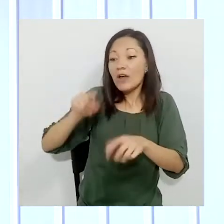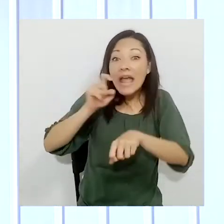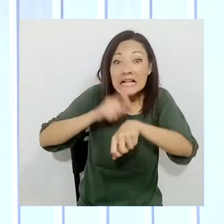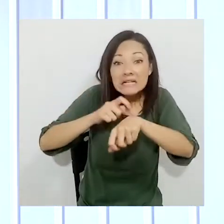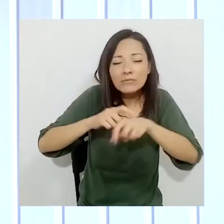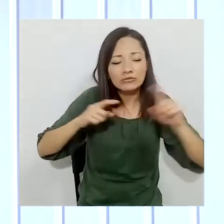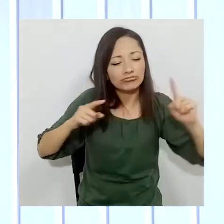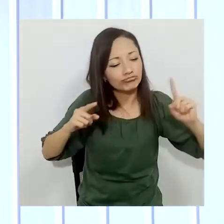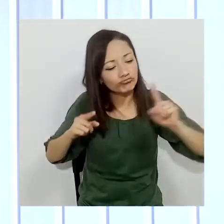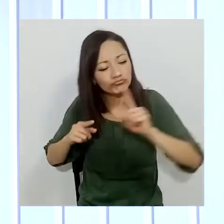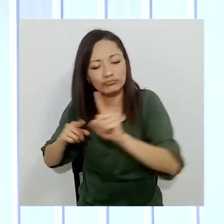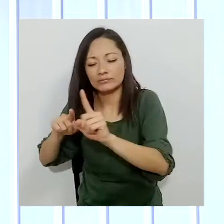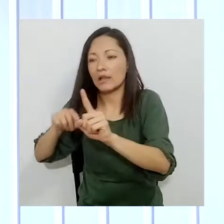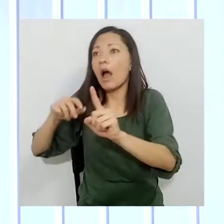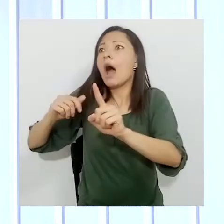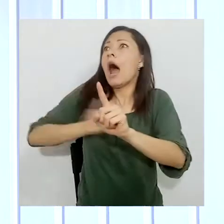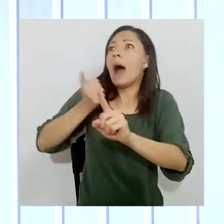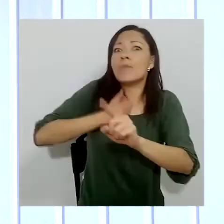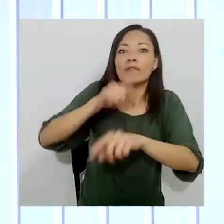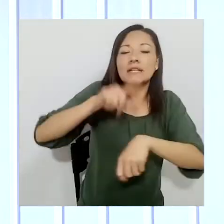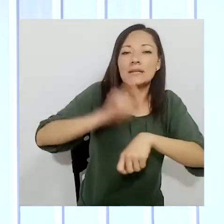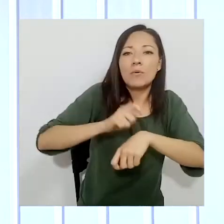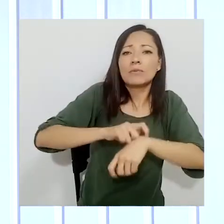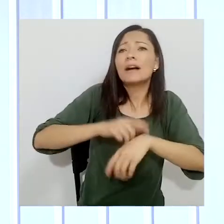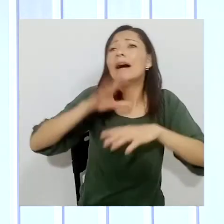es que aprovecha su cuarto de hora